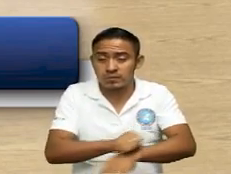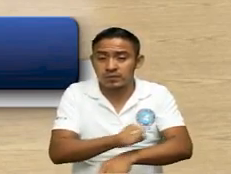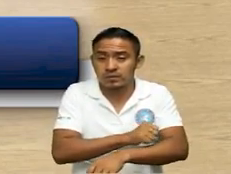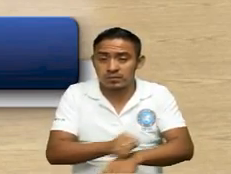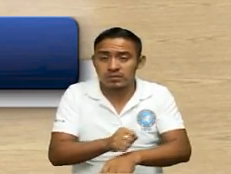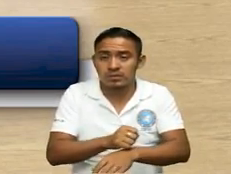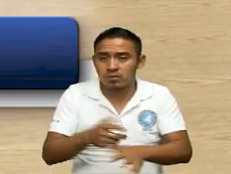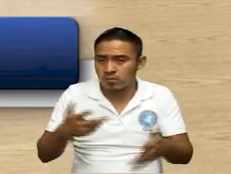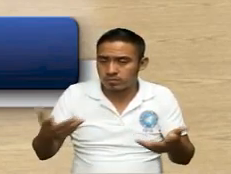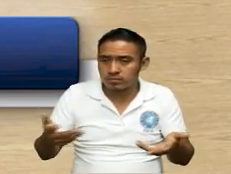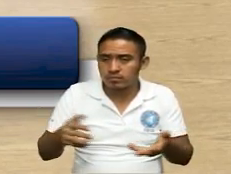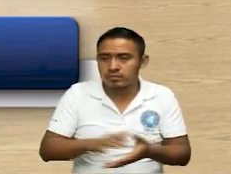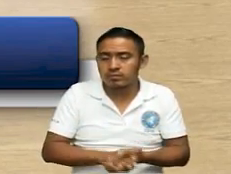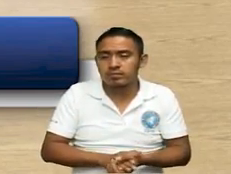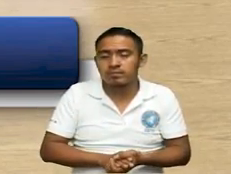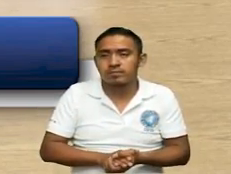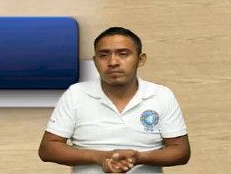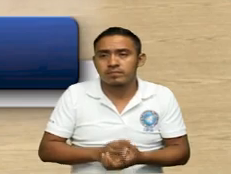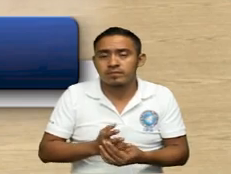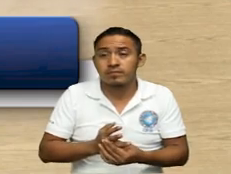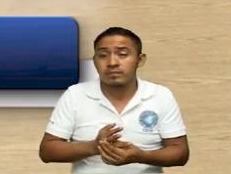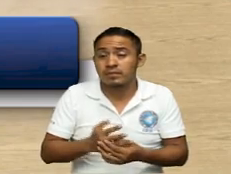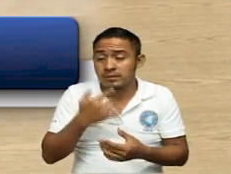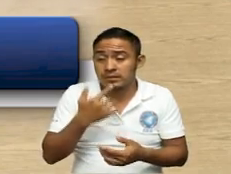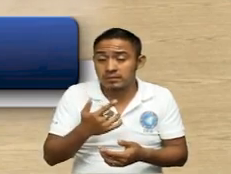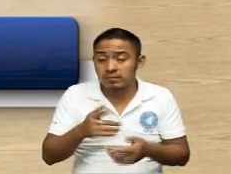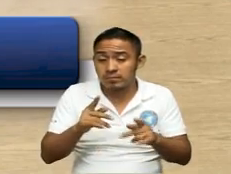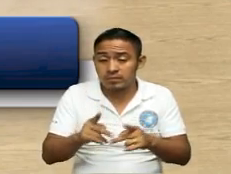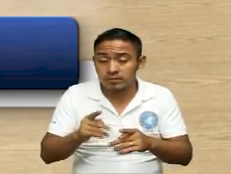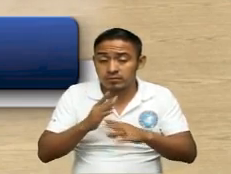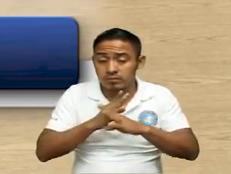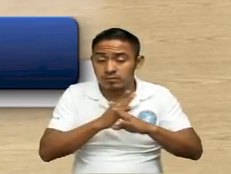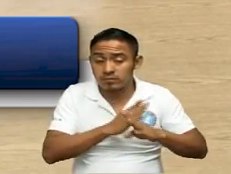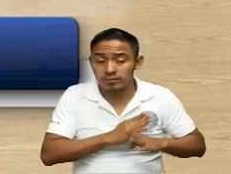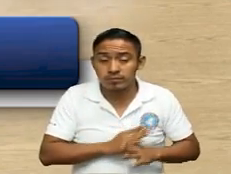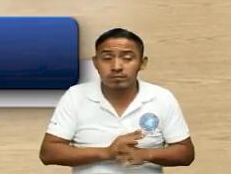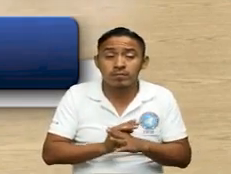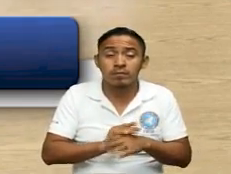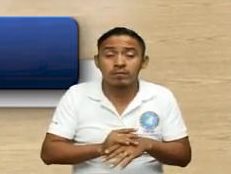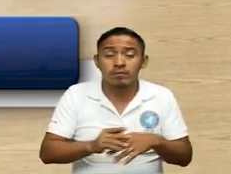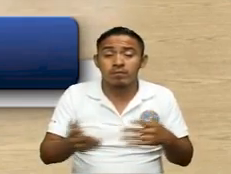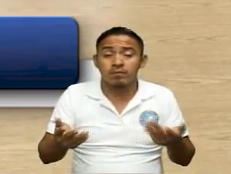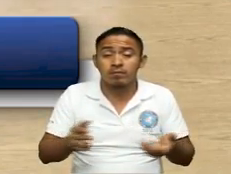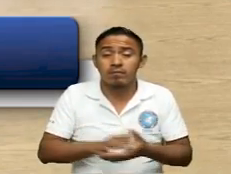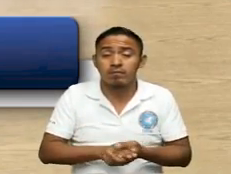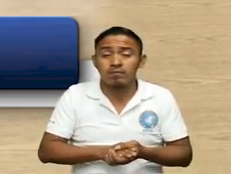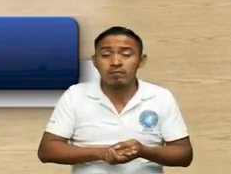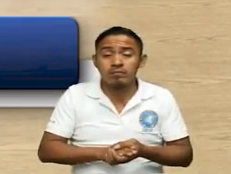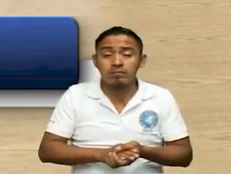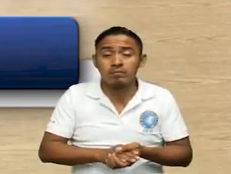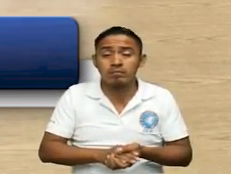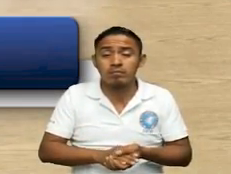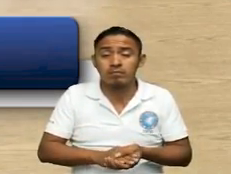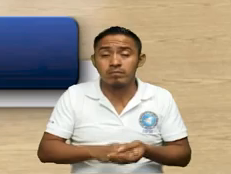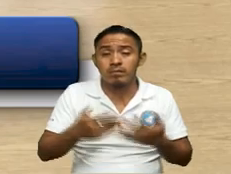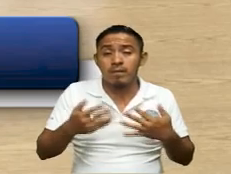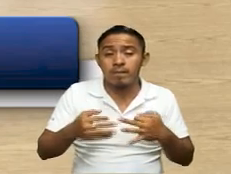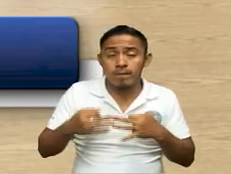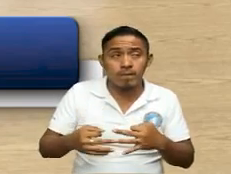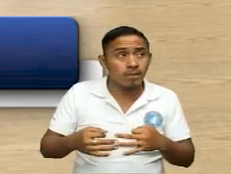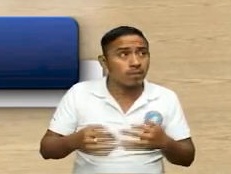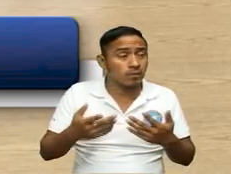normal de la piel, ¿ya? Lo que recomendamos a estos pacientes para prevención, que es lo más importante que veo en este tema, porque el diagnóstico pues, lo hacemos médico y